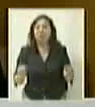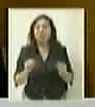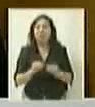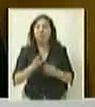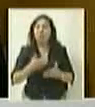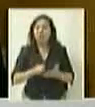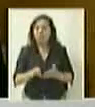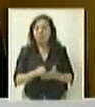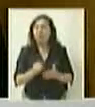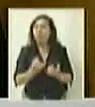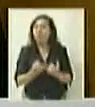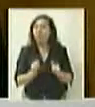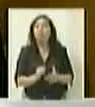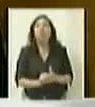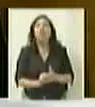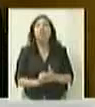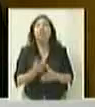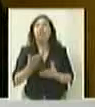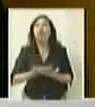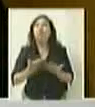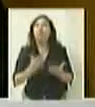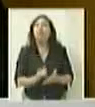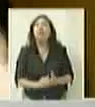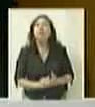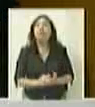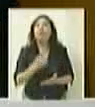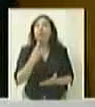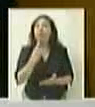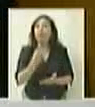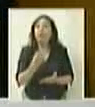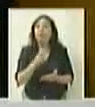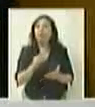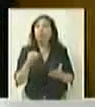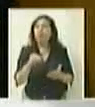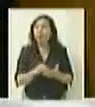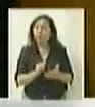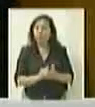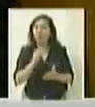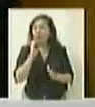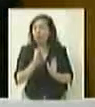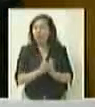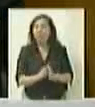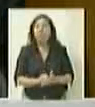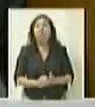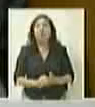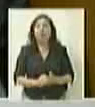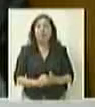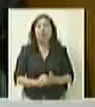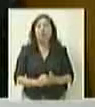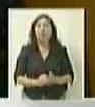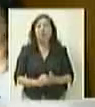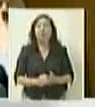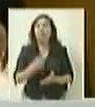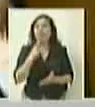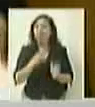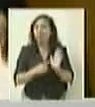su capacidad, de su independencia y de su calidad periodística. Es decir, estamos predicando con el ejemplo. Y finalmente,